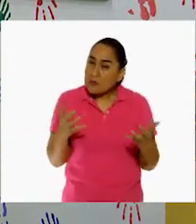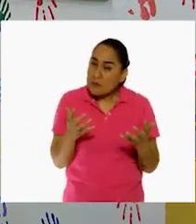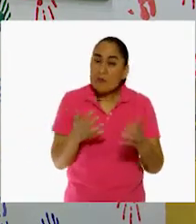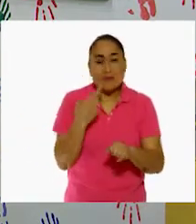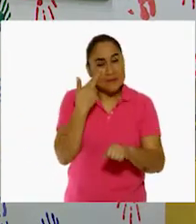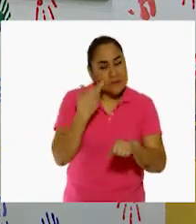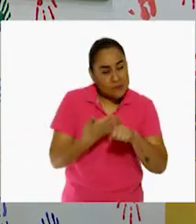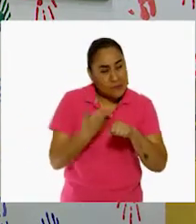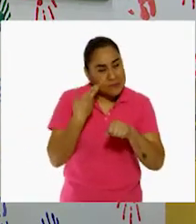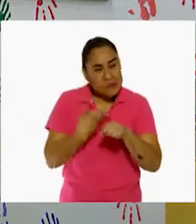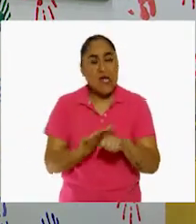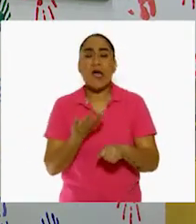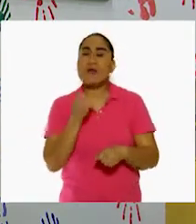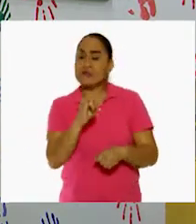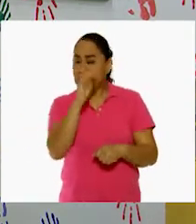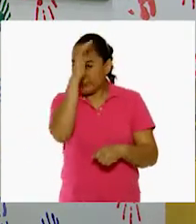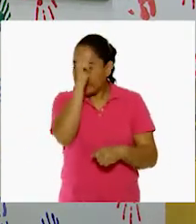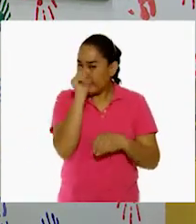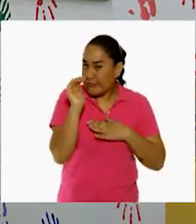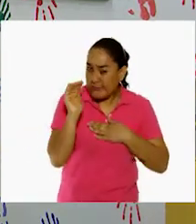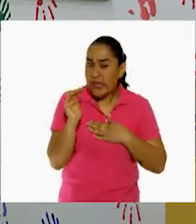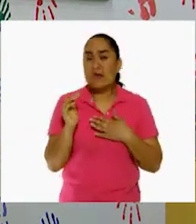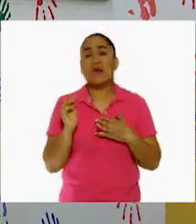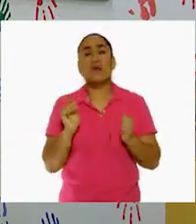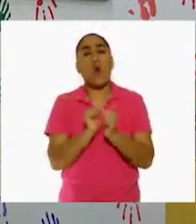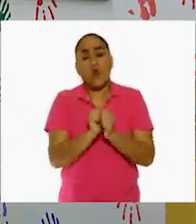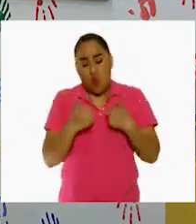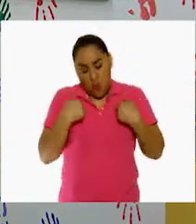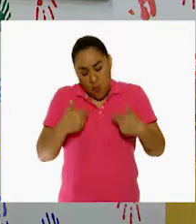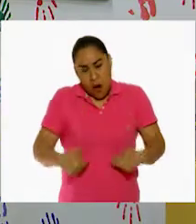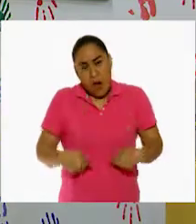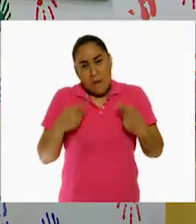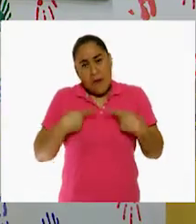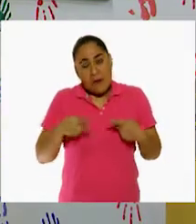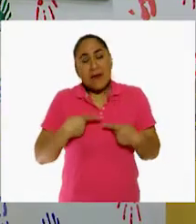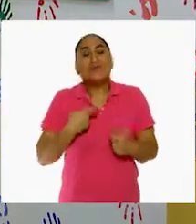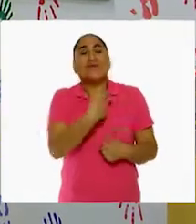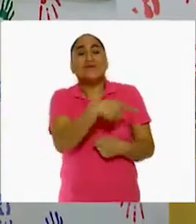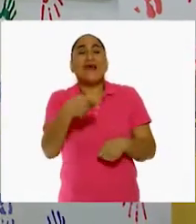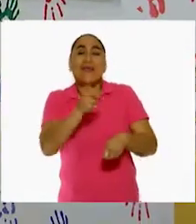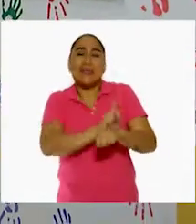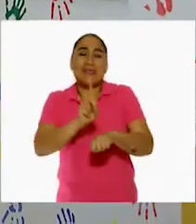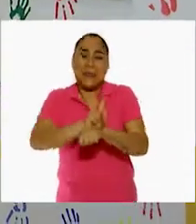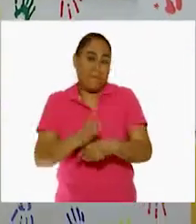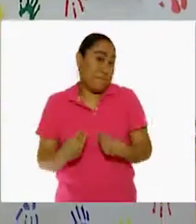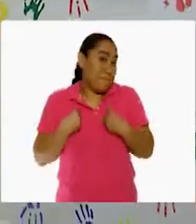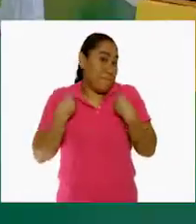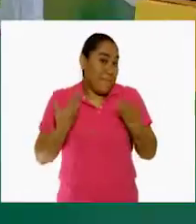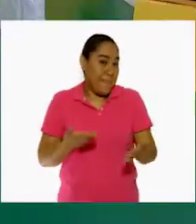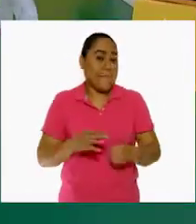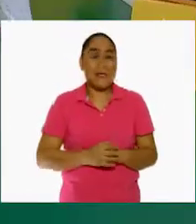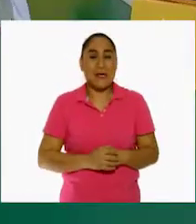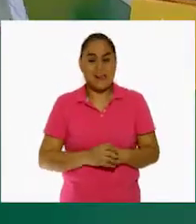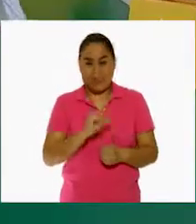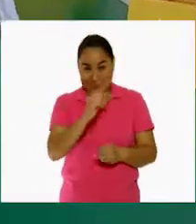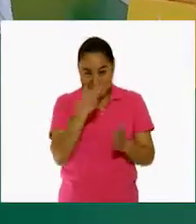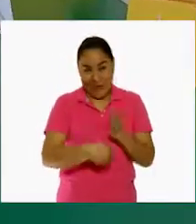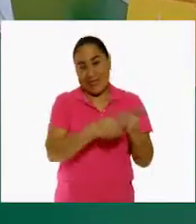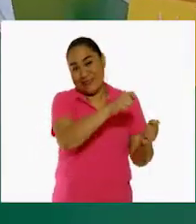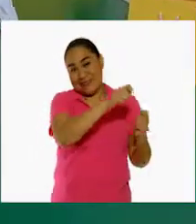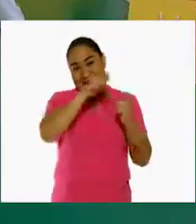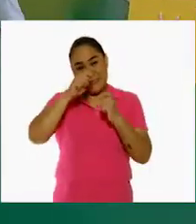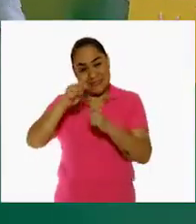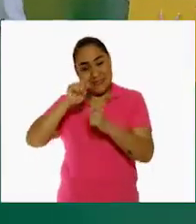comprometidos, de una manera humana y en nuestra vida cotidiana. ¿Me prestas tu mano y la pegamos? Cierto, por favor, falta mi mano.